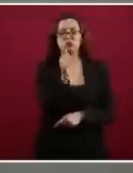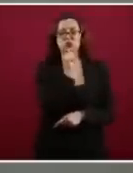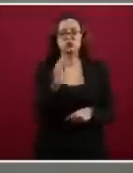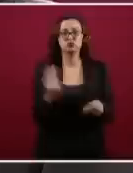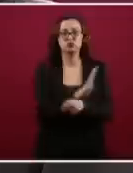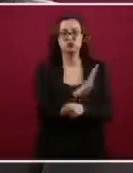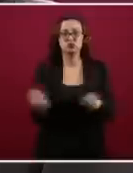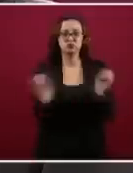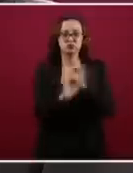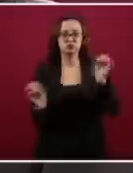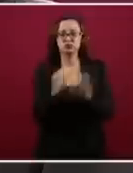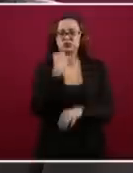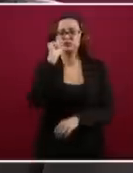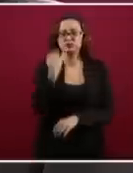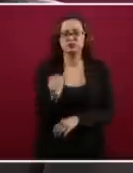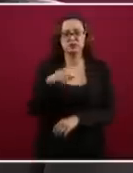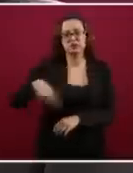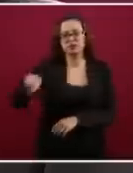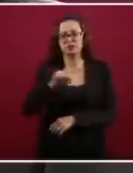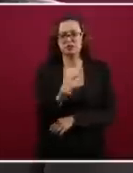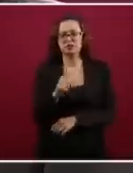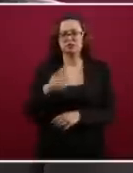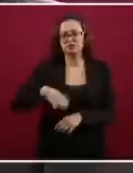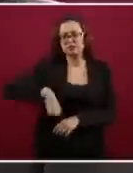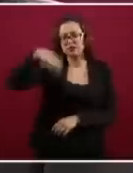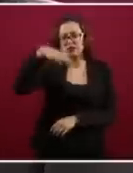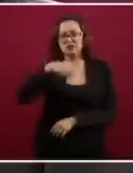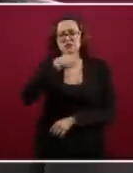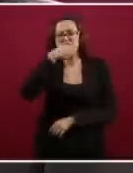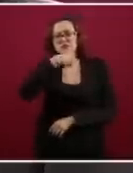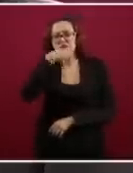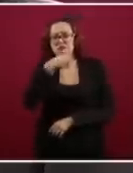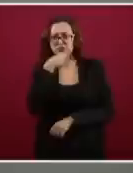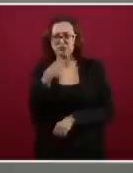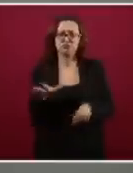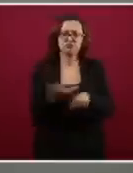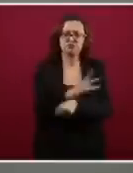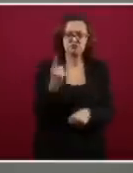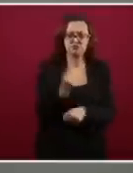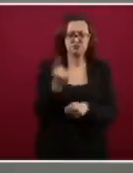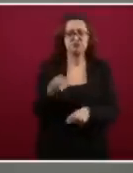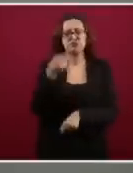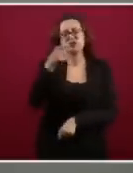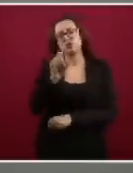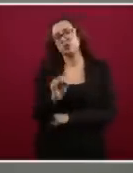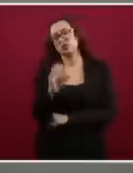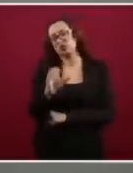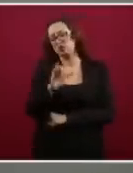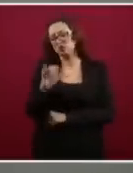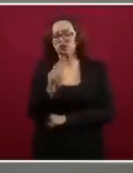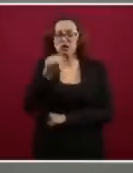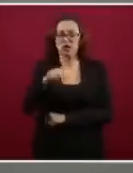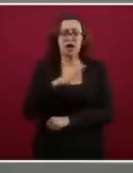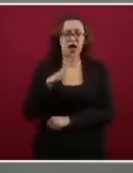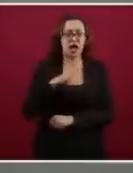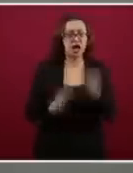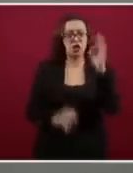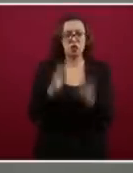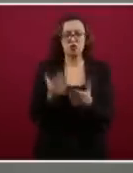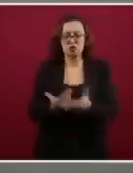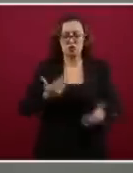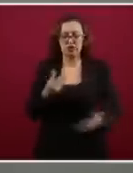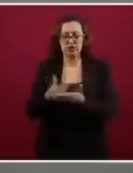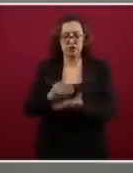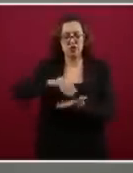los beneficios de la cesantía y de la vejez por una jurisprudencia en la Suprema Corte de Justicia. Aquí mi pregunta